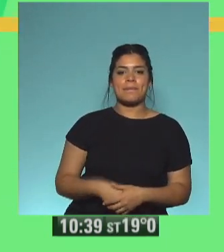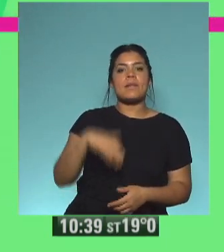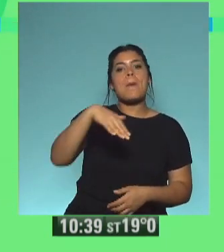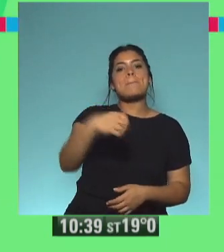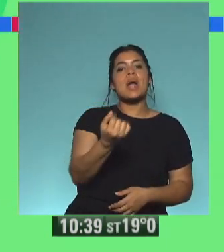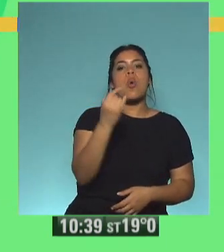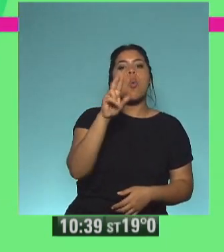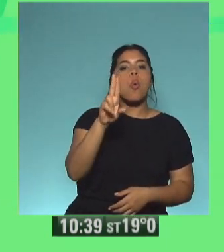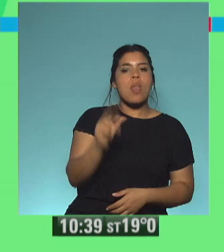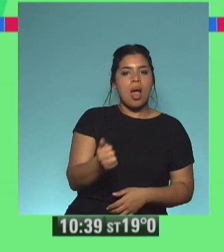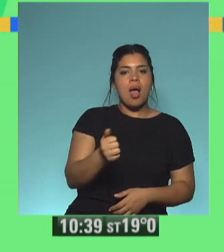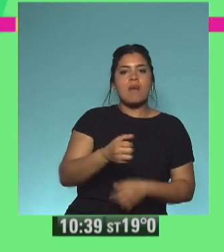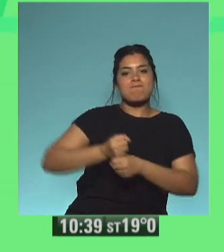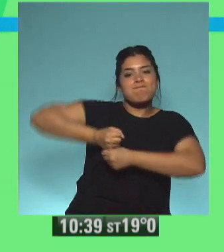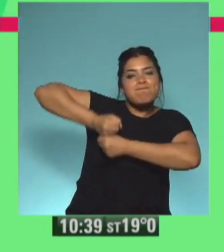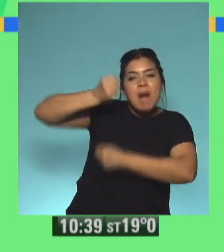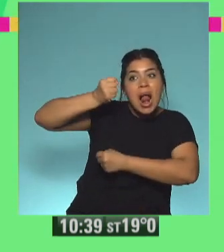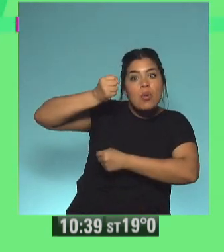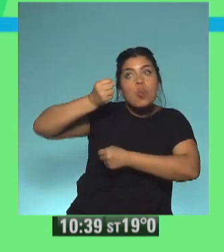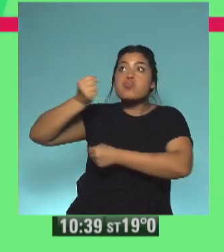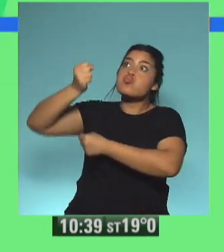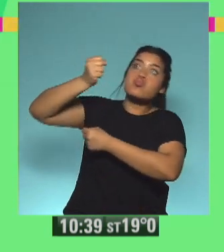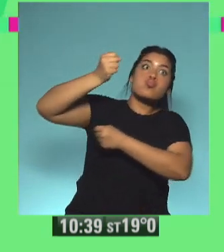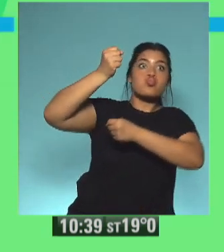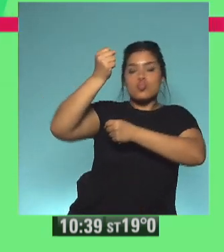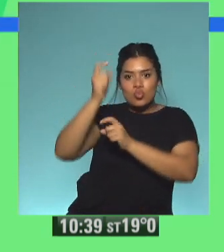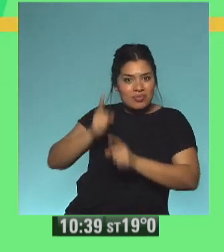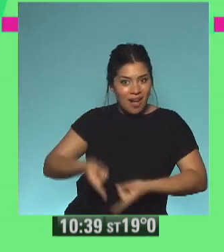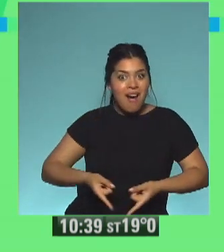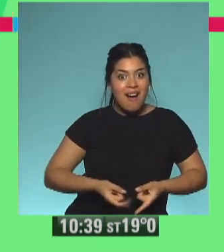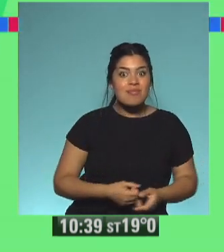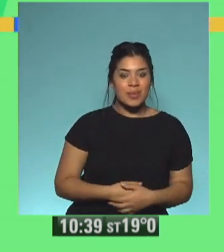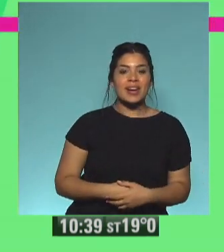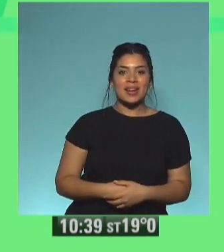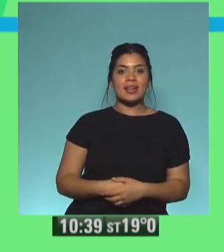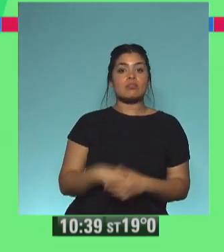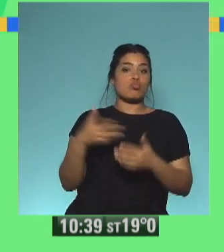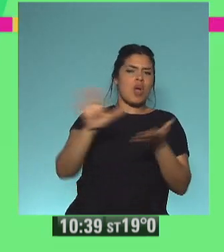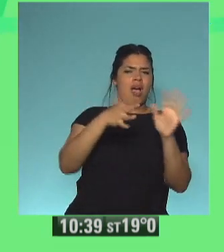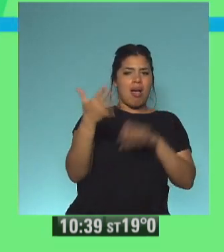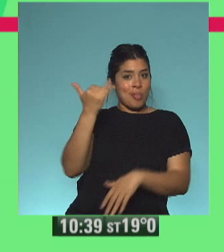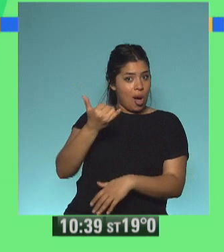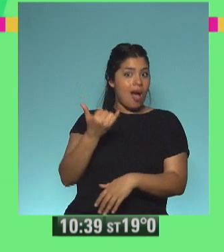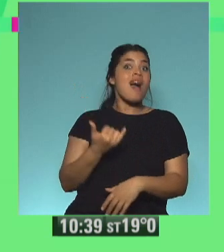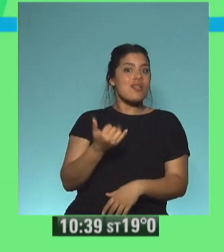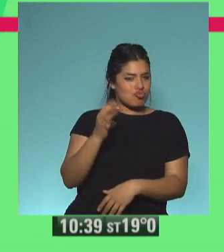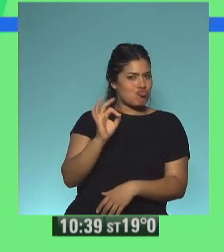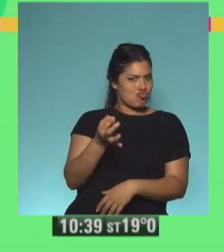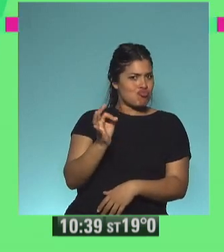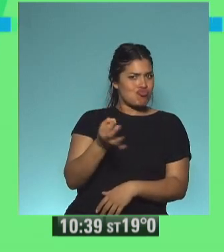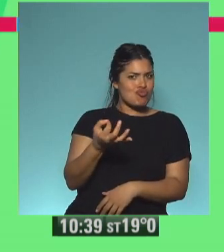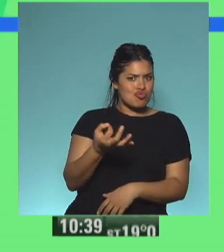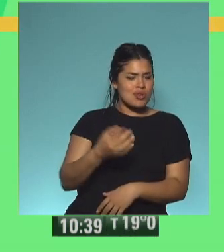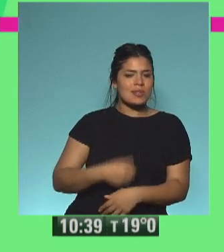Maura vuela con su paraguas. Ah, esa es una buena también. Bien, ¿eh? Si, no hay mucho, si hay mucho viento. A lo mini pop. Sí, sirve, sirve, claro.